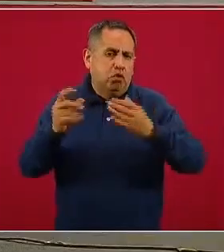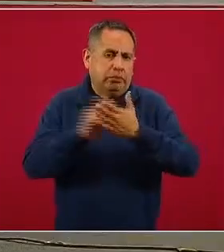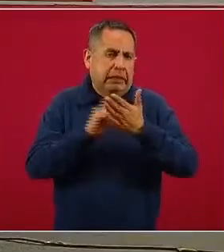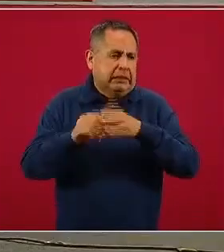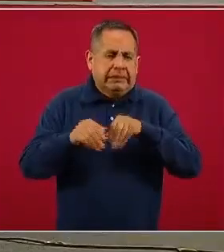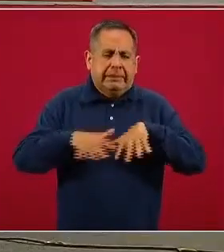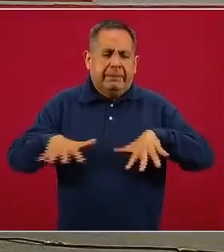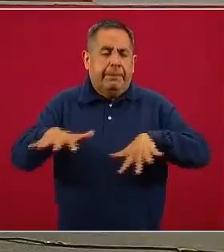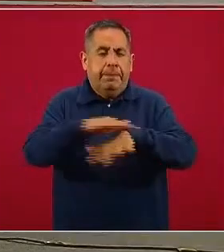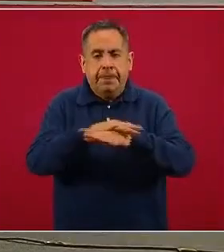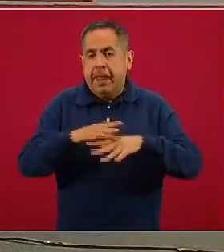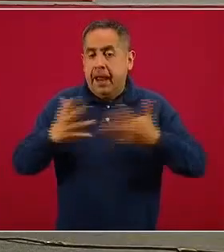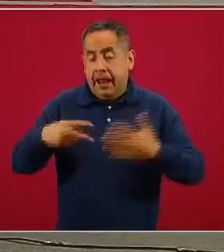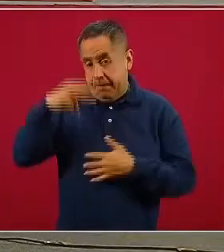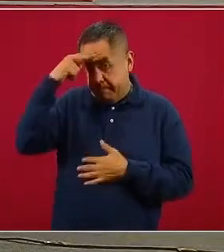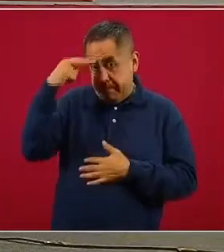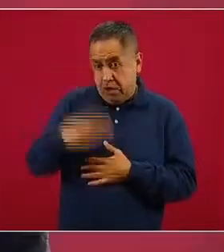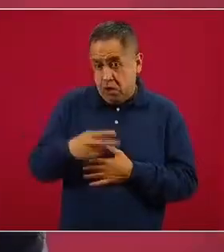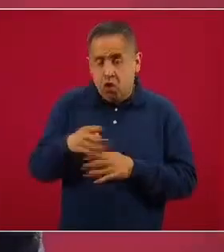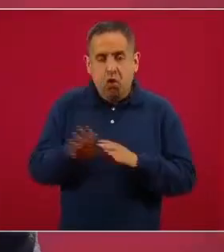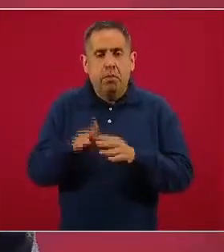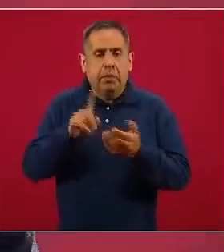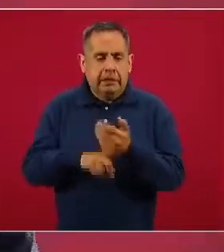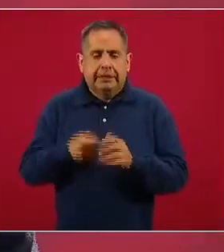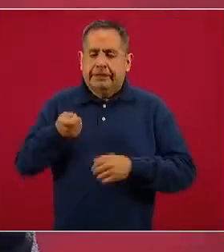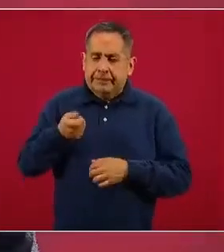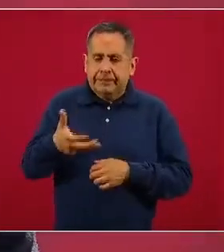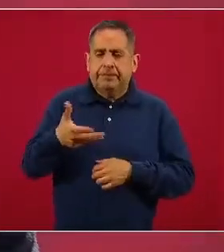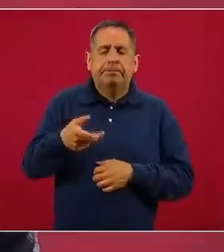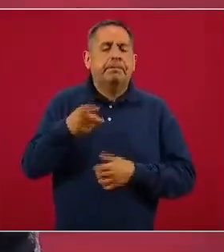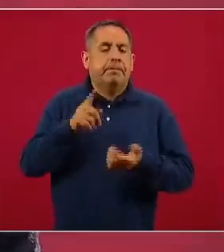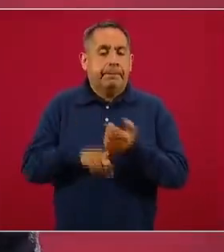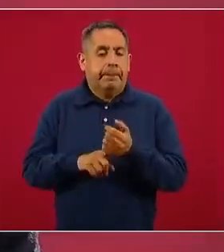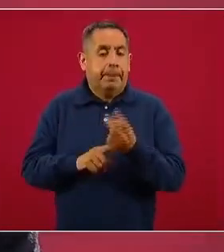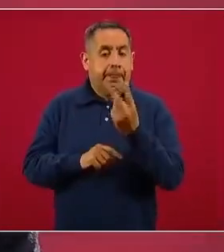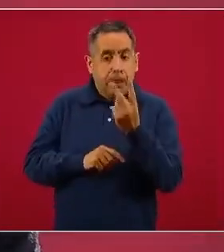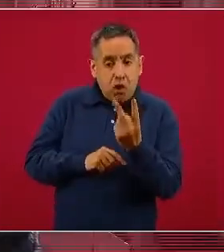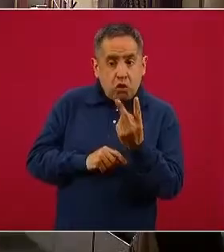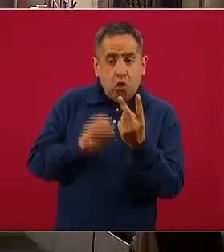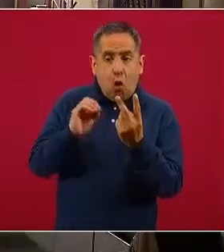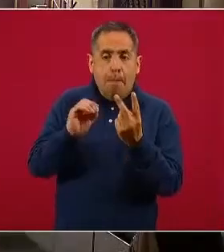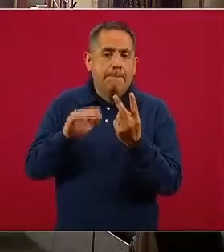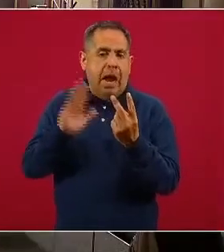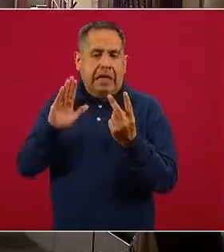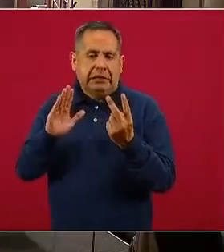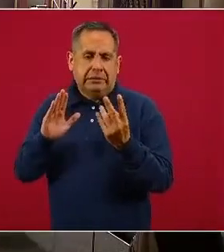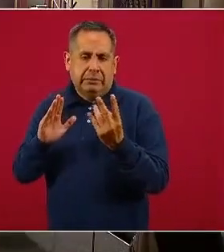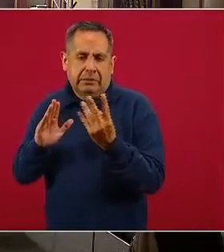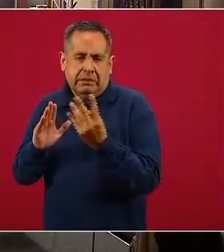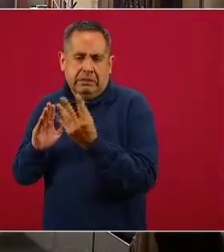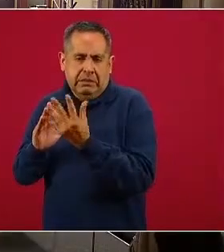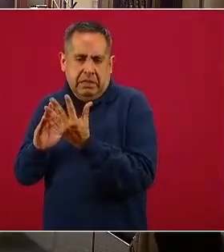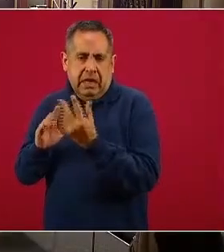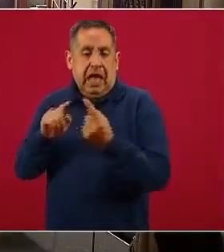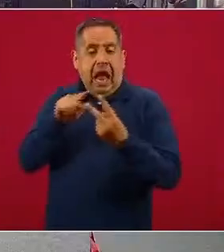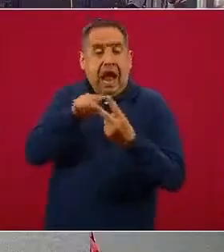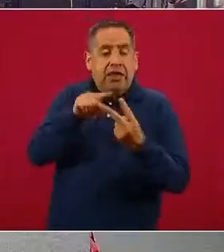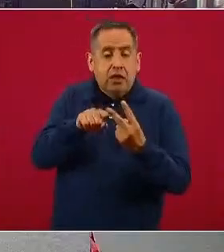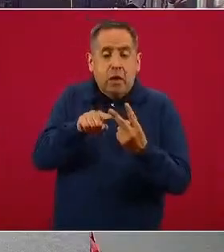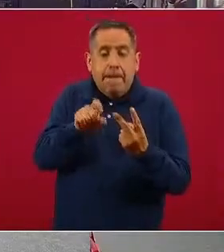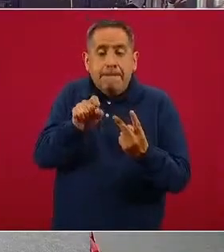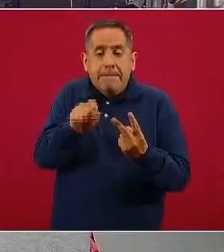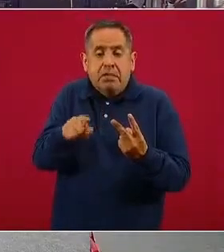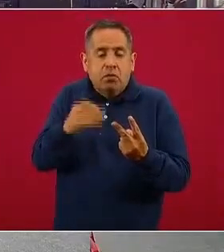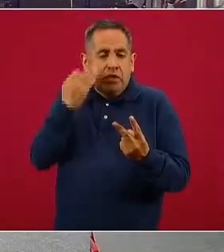circulando, entonces para efectos de México ya es la definición en donde al menos 2 o más personas tienen que estar asociadas. En tiempo